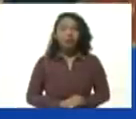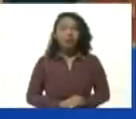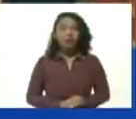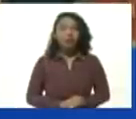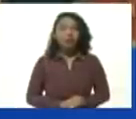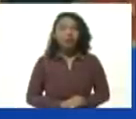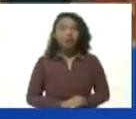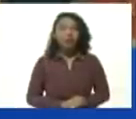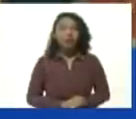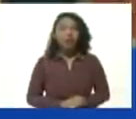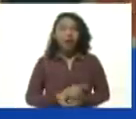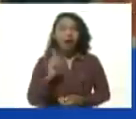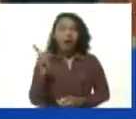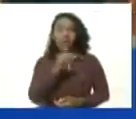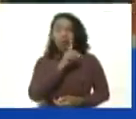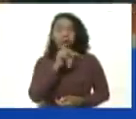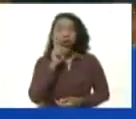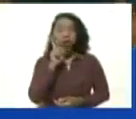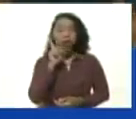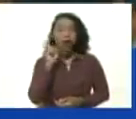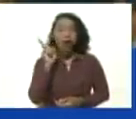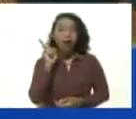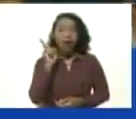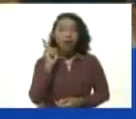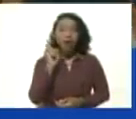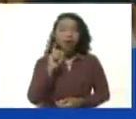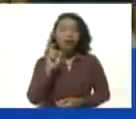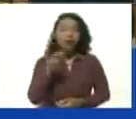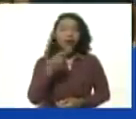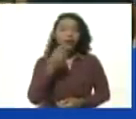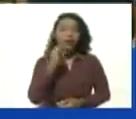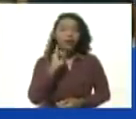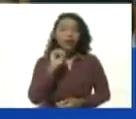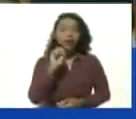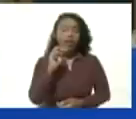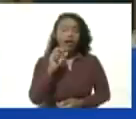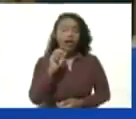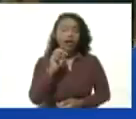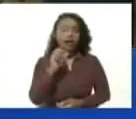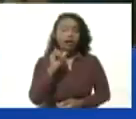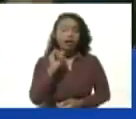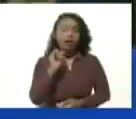Pero a él lo llaman Gianni Infantino.